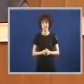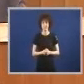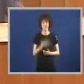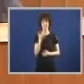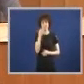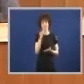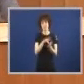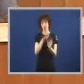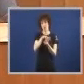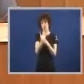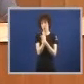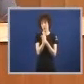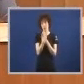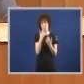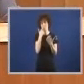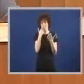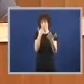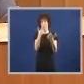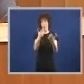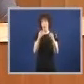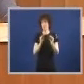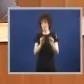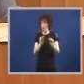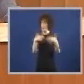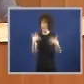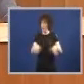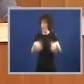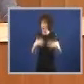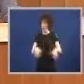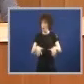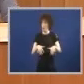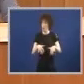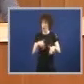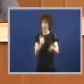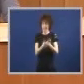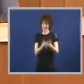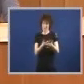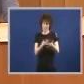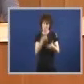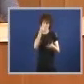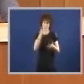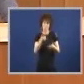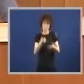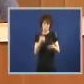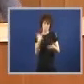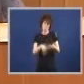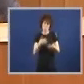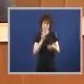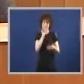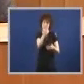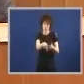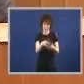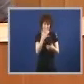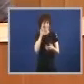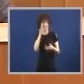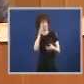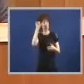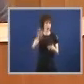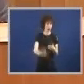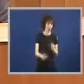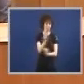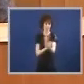unha cuestión que non deixa de chamar a atención, por non decir que non deixa de resultar ofensiva a calquera que se achega a este debate, que é que